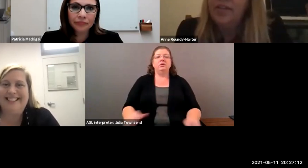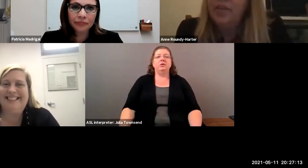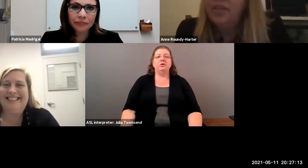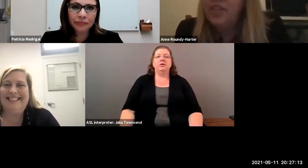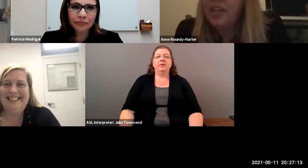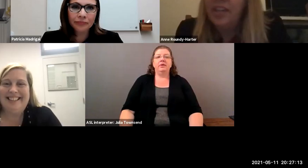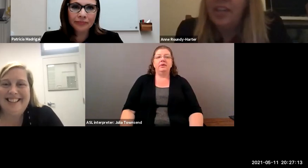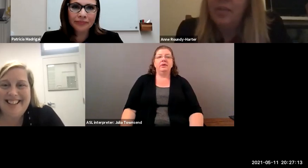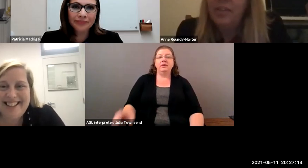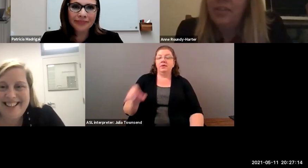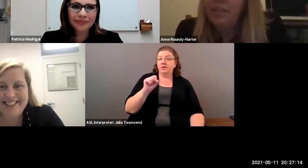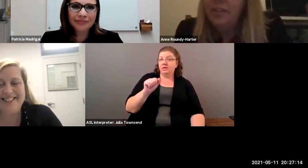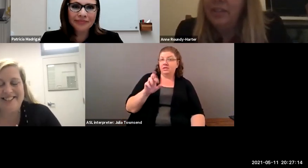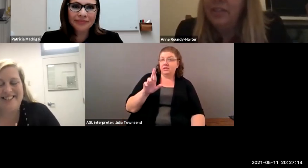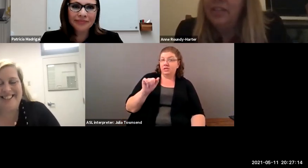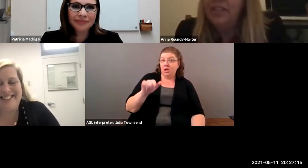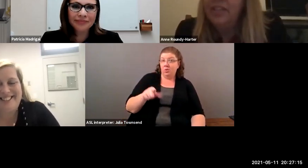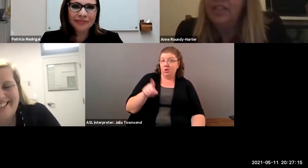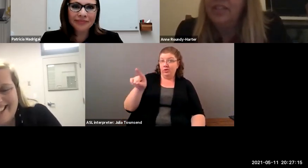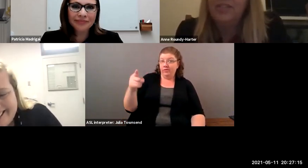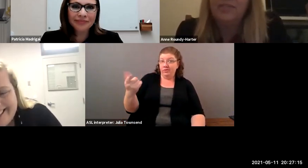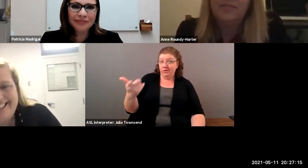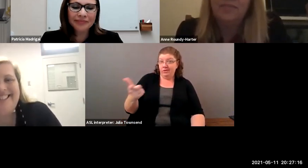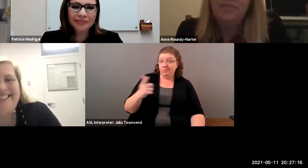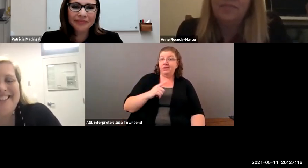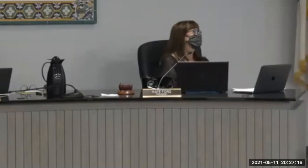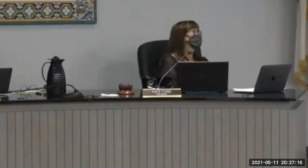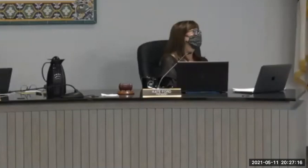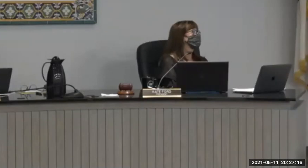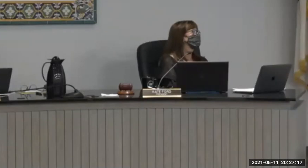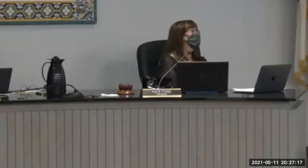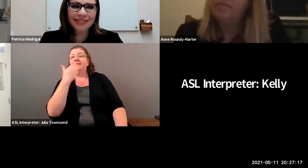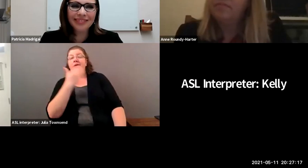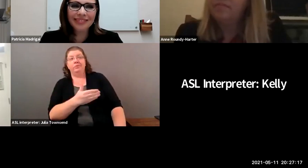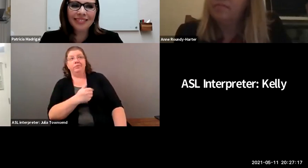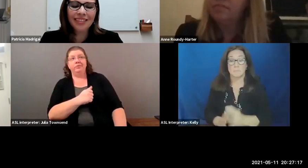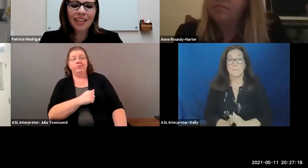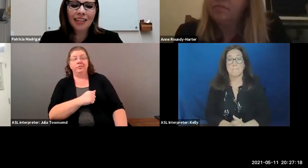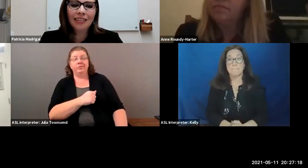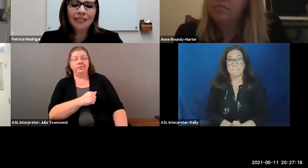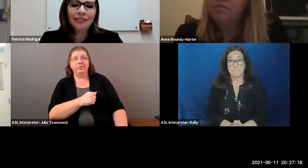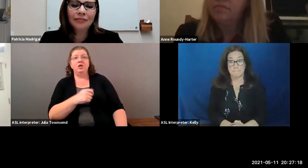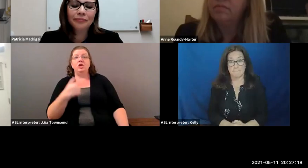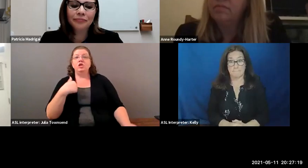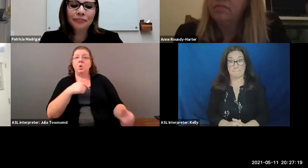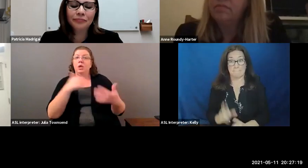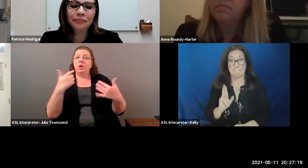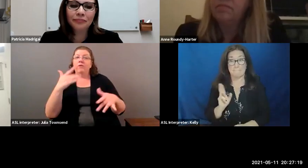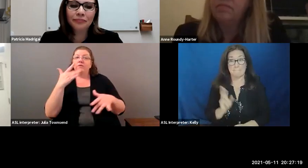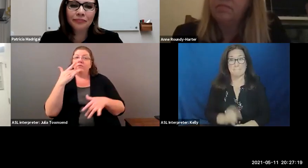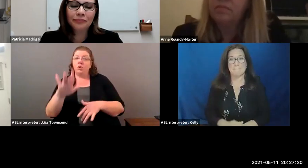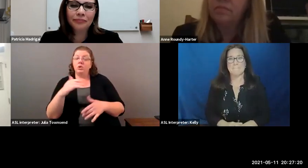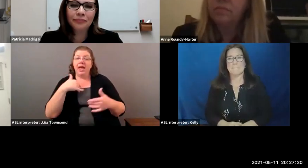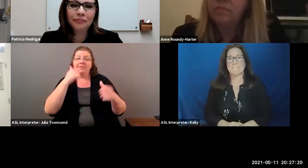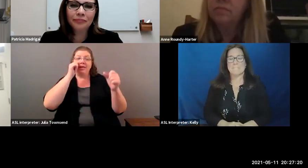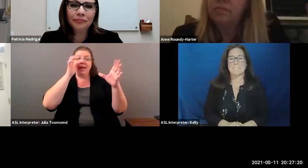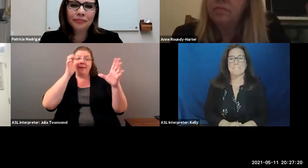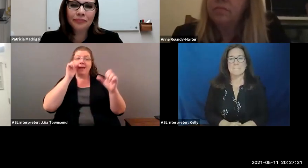cierra quieres hablar esto si suena bien gracias nosotros tenemos la cuna de tener